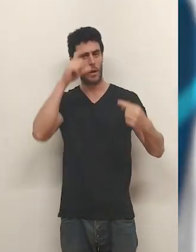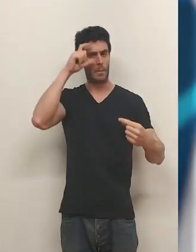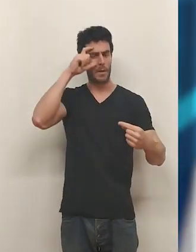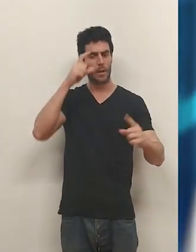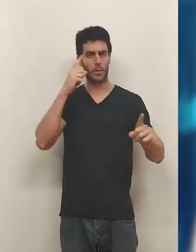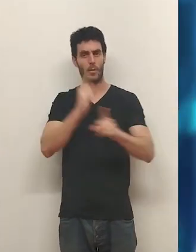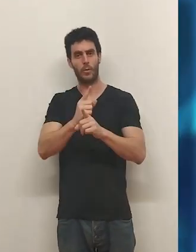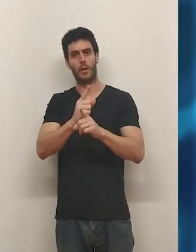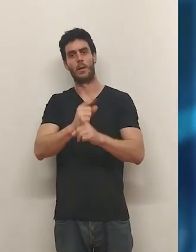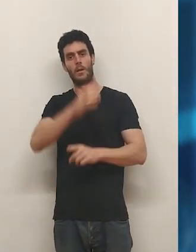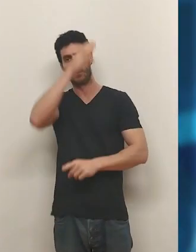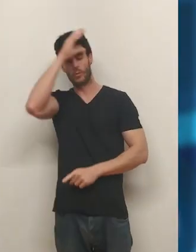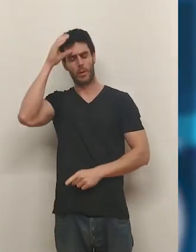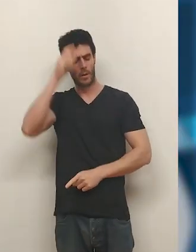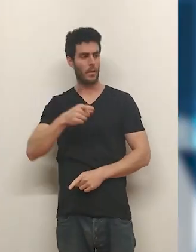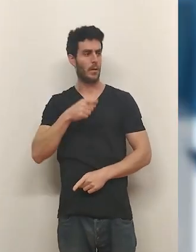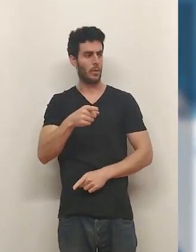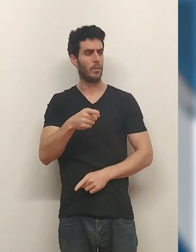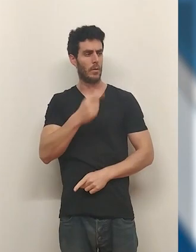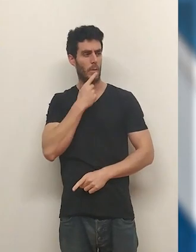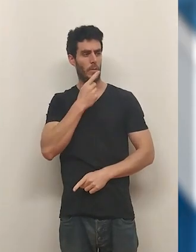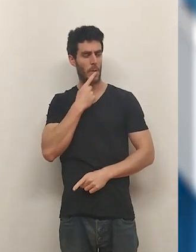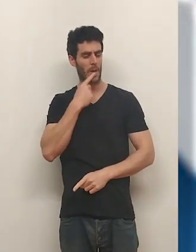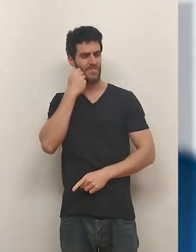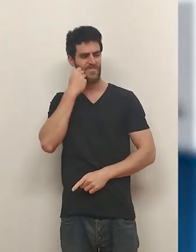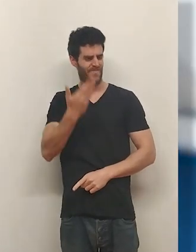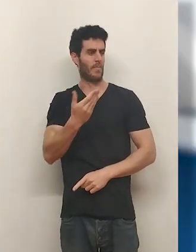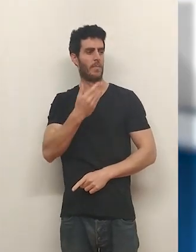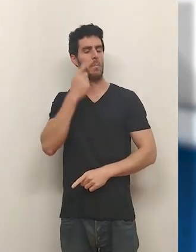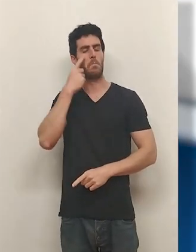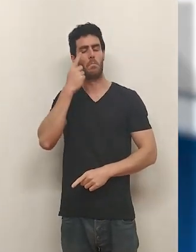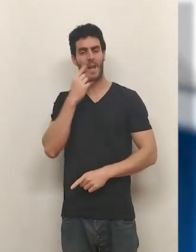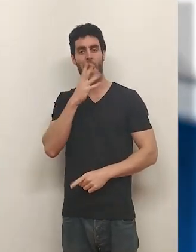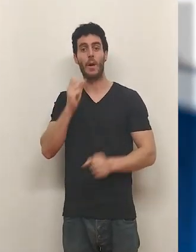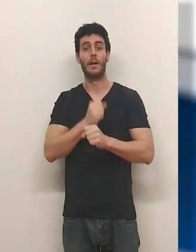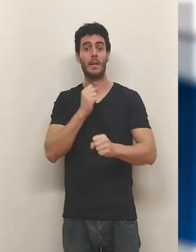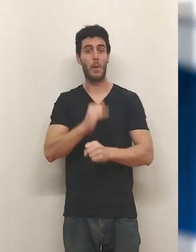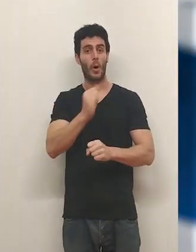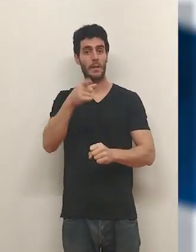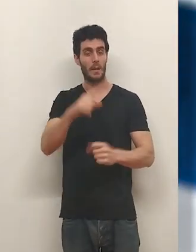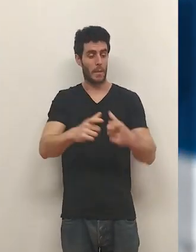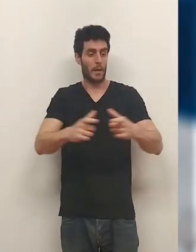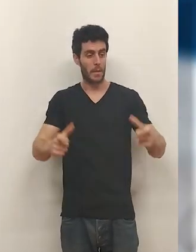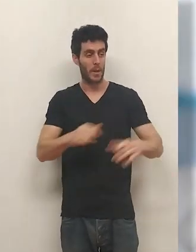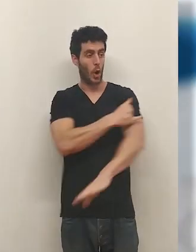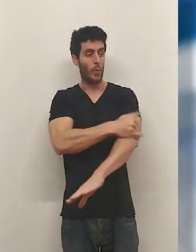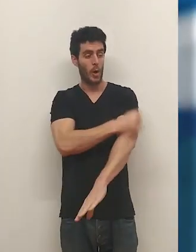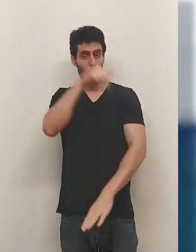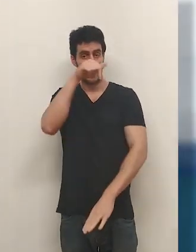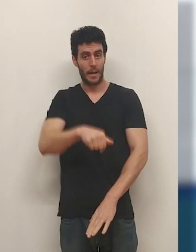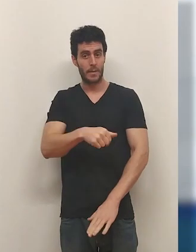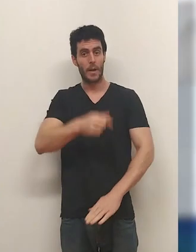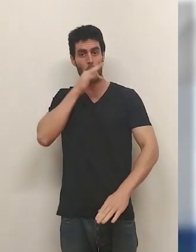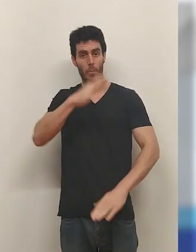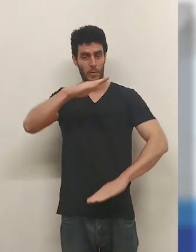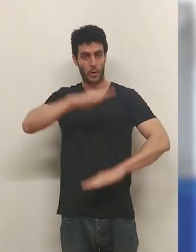a Gonzalo Capellán. Y usted se permite despreciarlo. Mire, ahora hay empleo y crecimiento. Este es el gobierno que